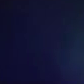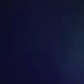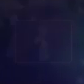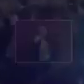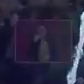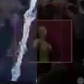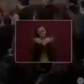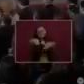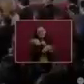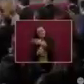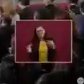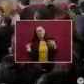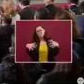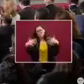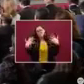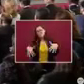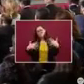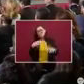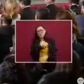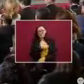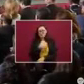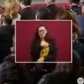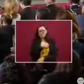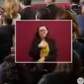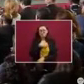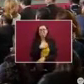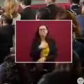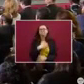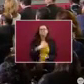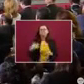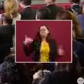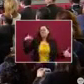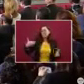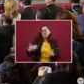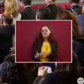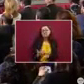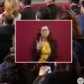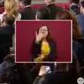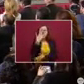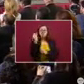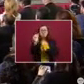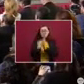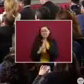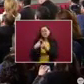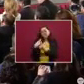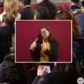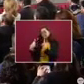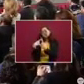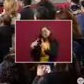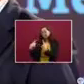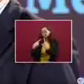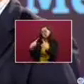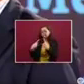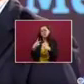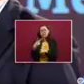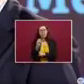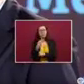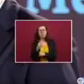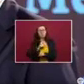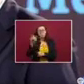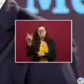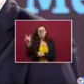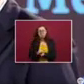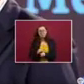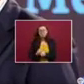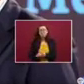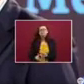Es el anuncio, bueno, insisto, muchos ahorita se les está cayendo el pelo, porque criticaban a López Obrador de que todo esto no